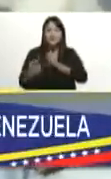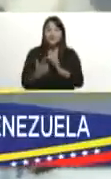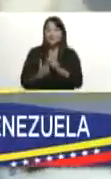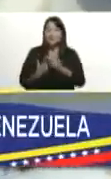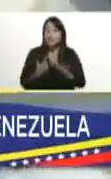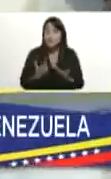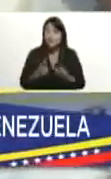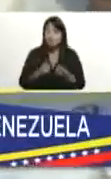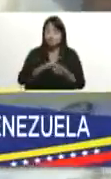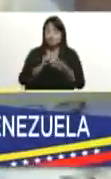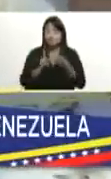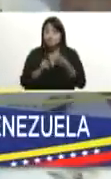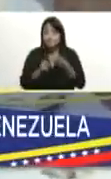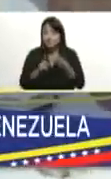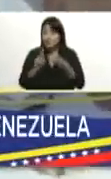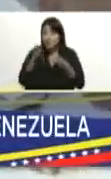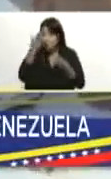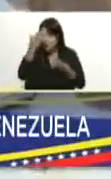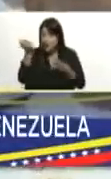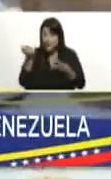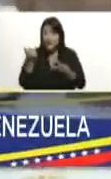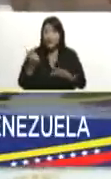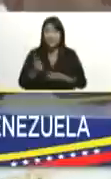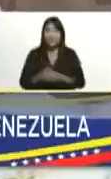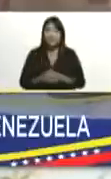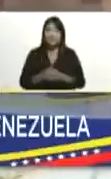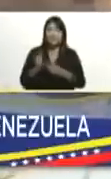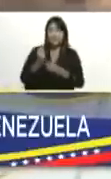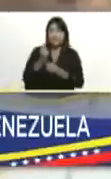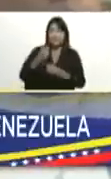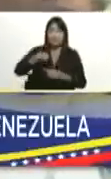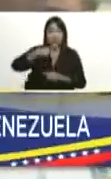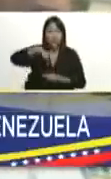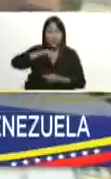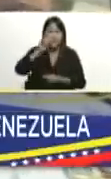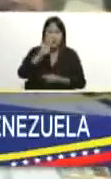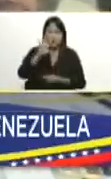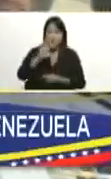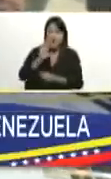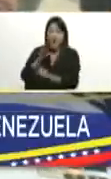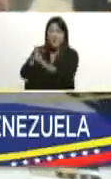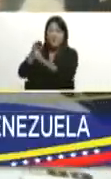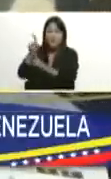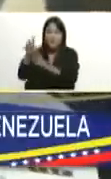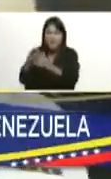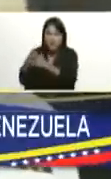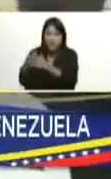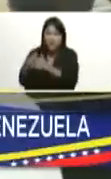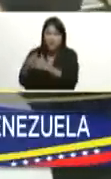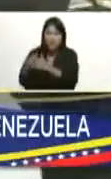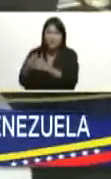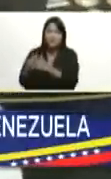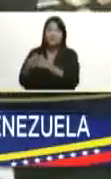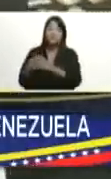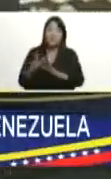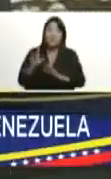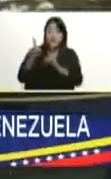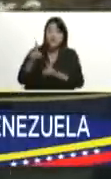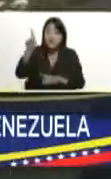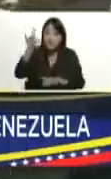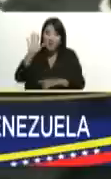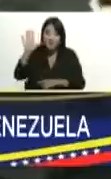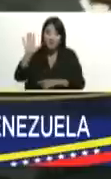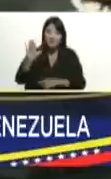olvidar que seguimos siendo calificados como una amenaza inusual y extraordinaria para los Estados Unidos de